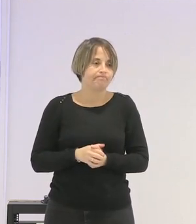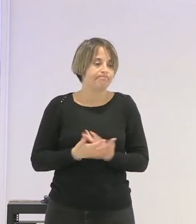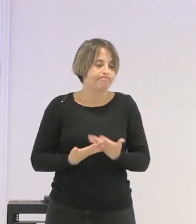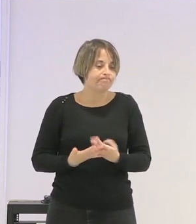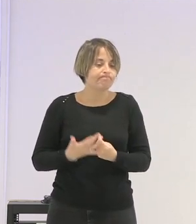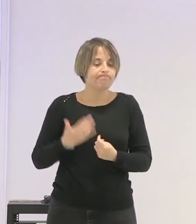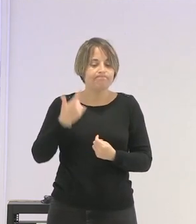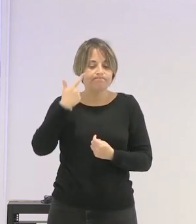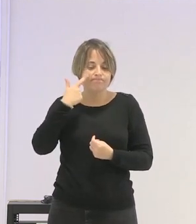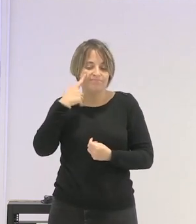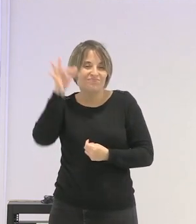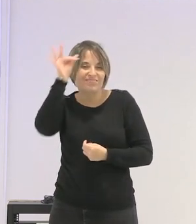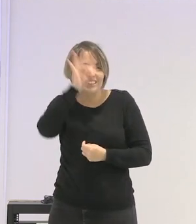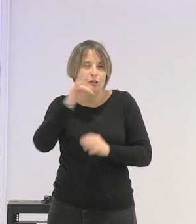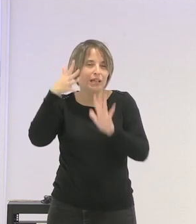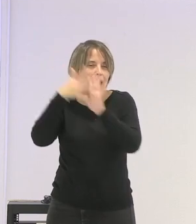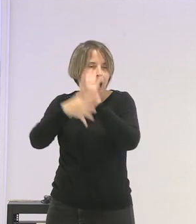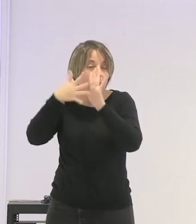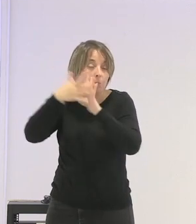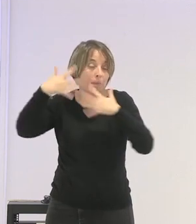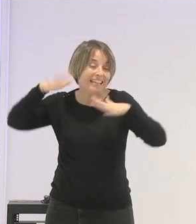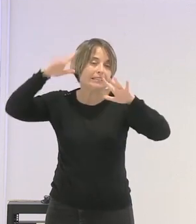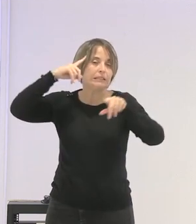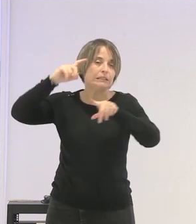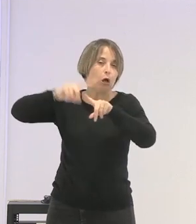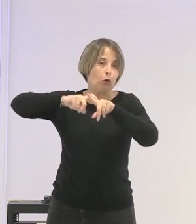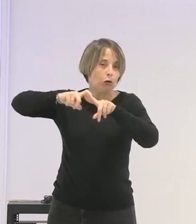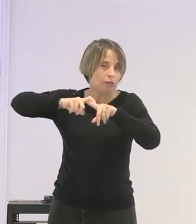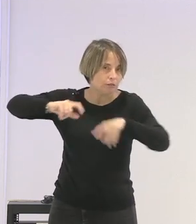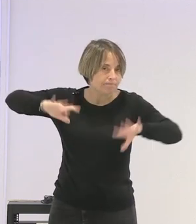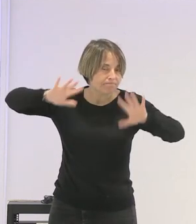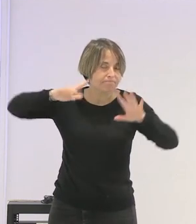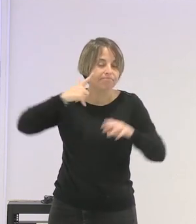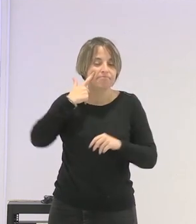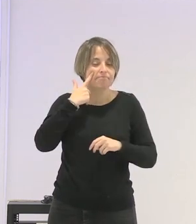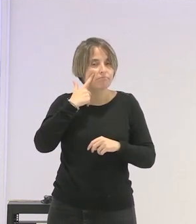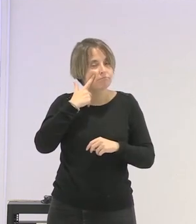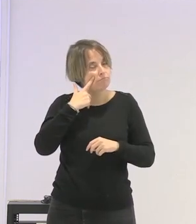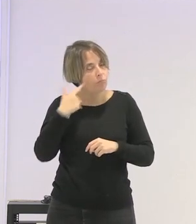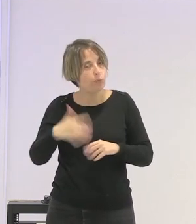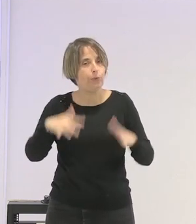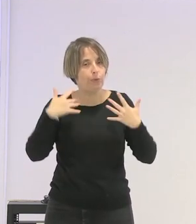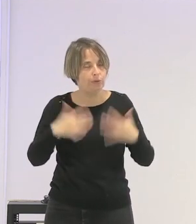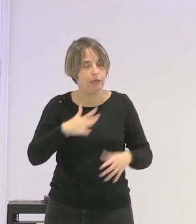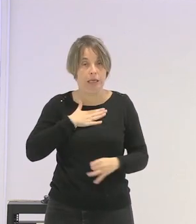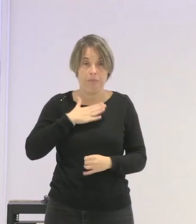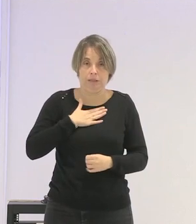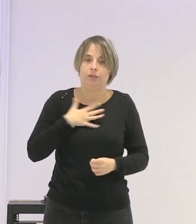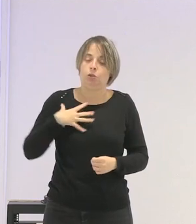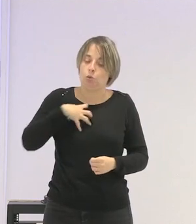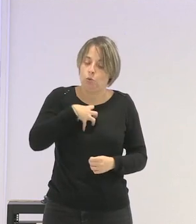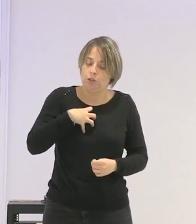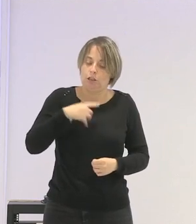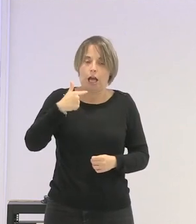estas explicaciones de orden casi psicológico pues son como, a veces, bueno, a mí me cuesta, como